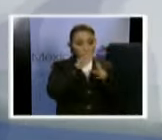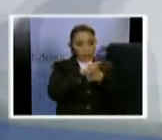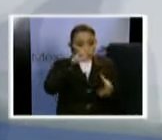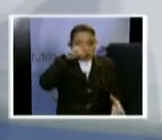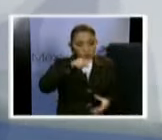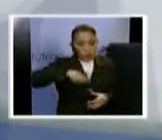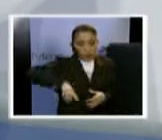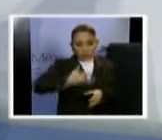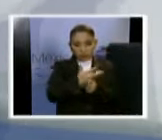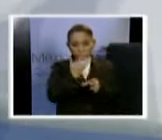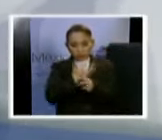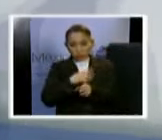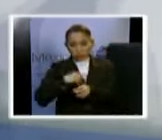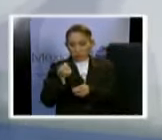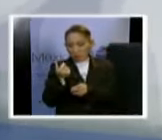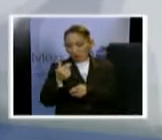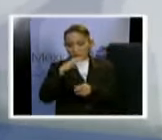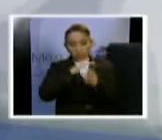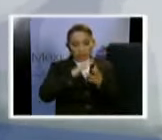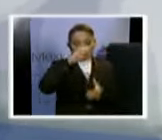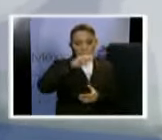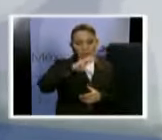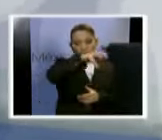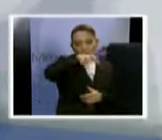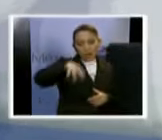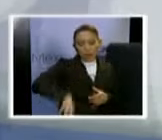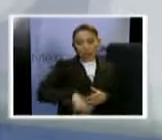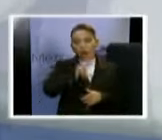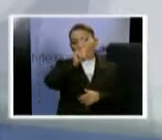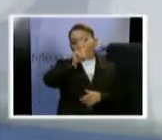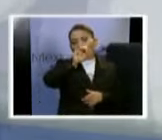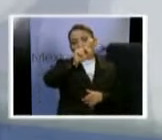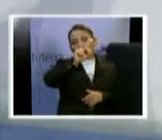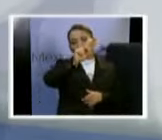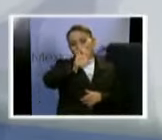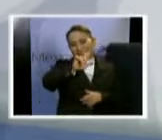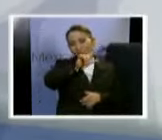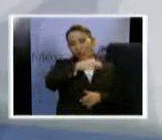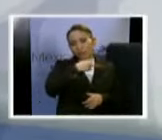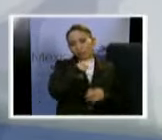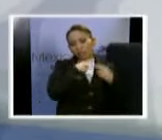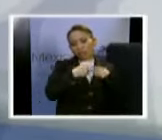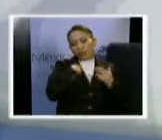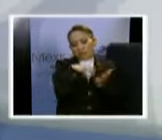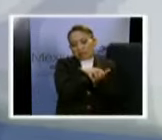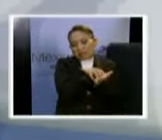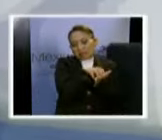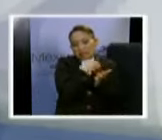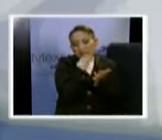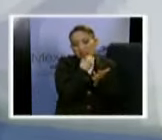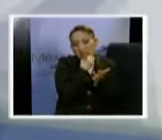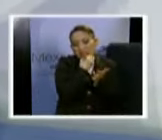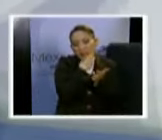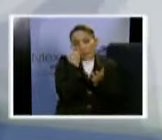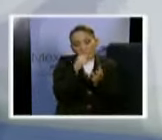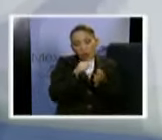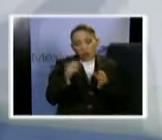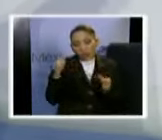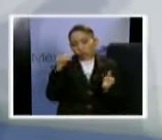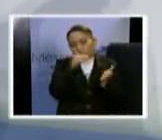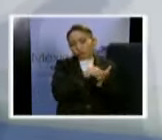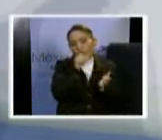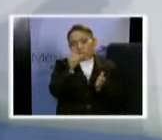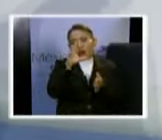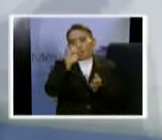consulados después de Estados Unidos. Espero que se dé pronto el de Winnipeg, que está un poco atrapado ahorita en la austeridad, pero hay un gran entusiasmo de que se establezca